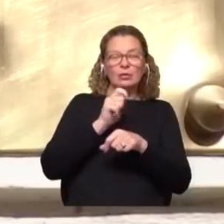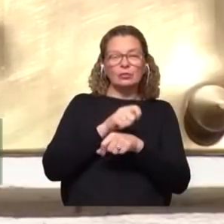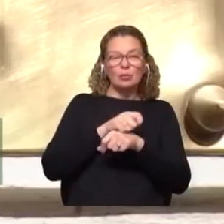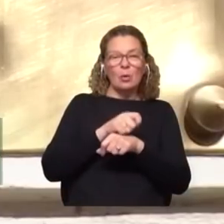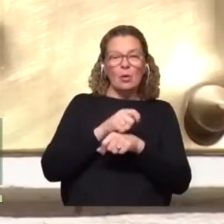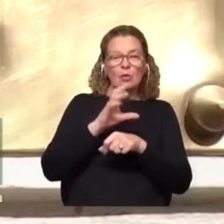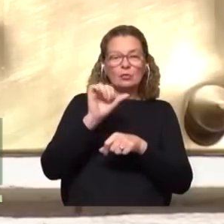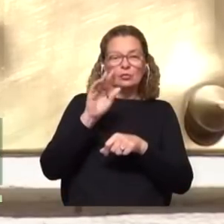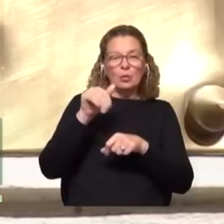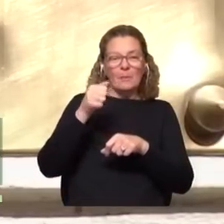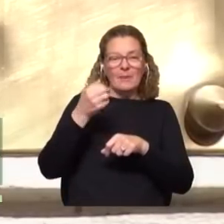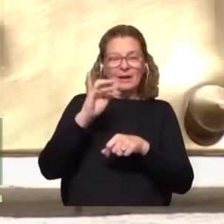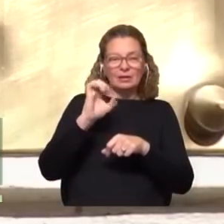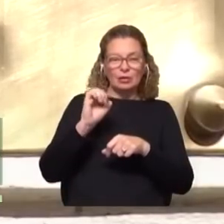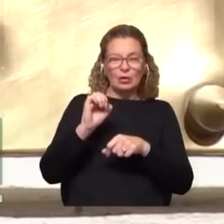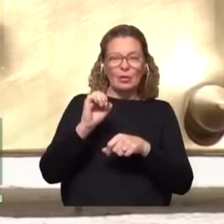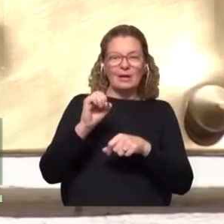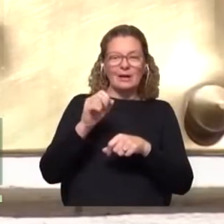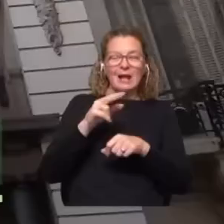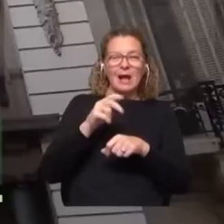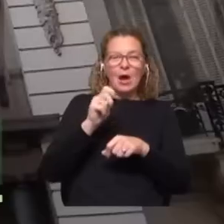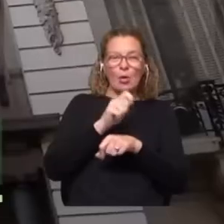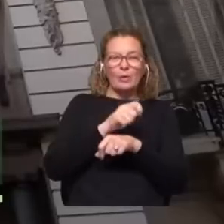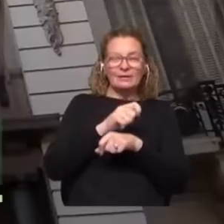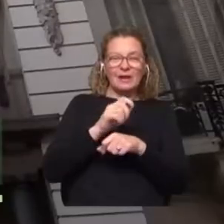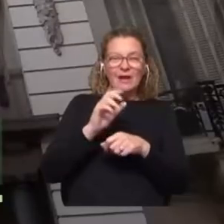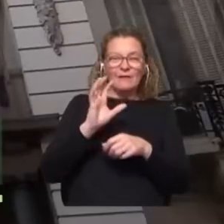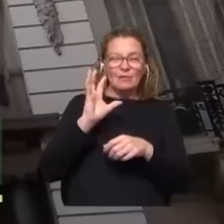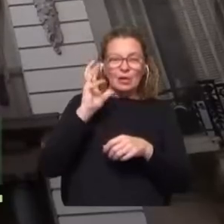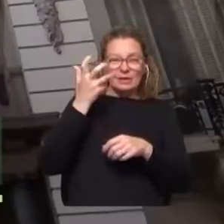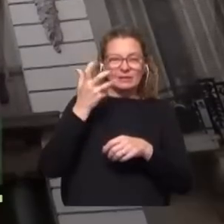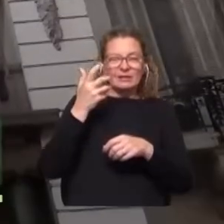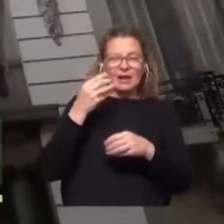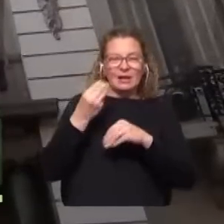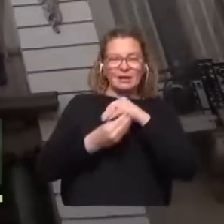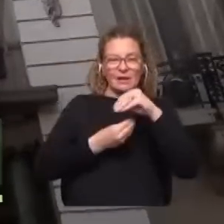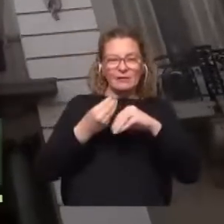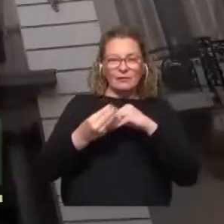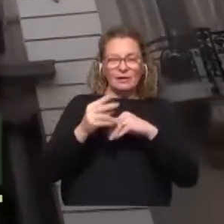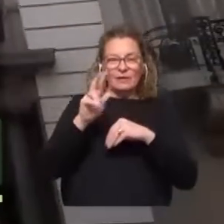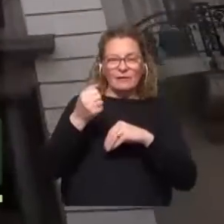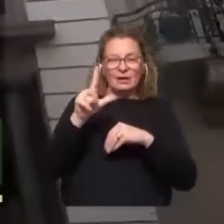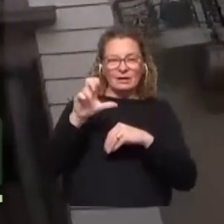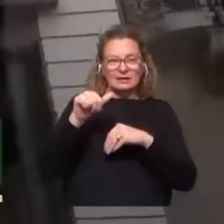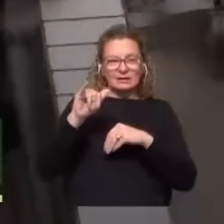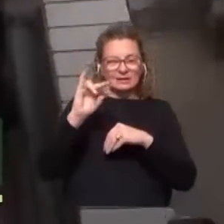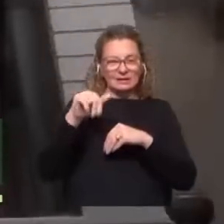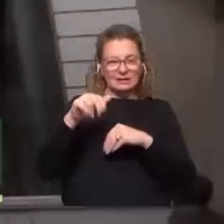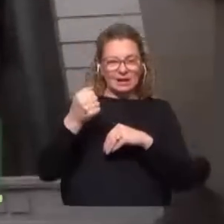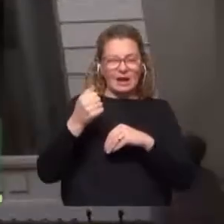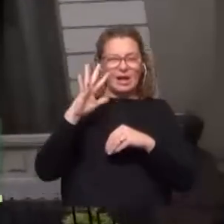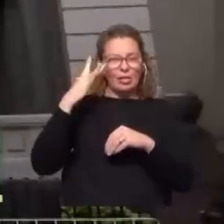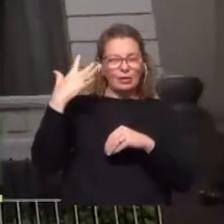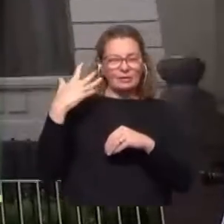letrada que intervino tras las denuncias de violencia de género por parte de la familia de Valentina Cancela la